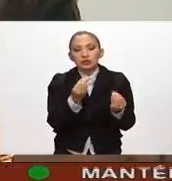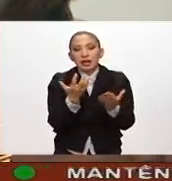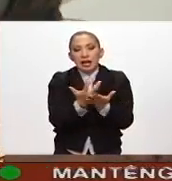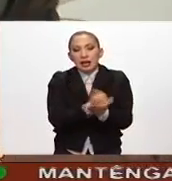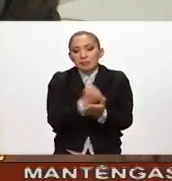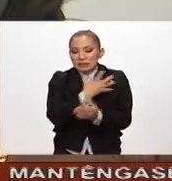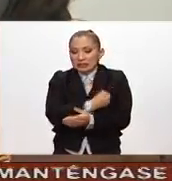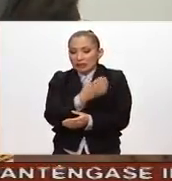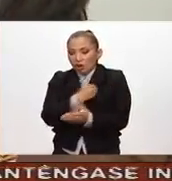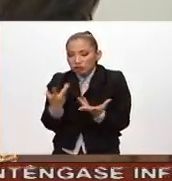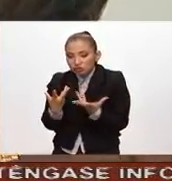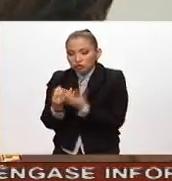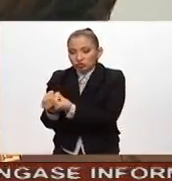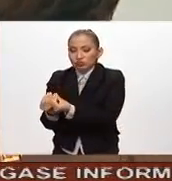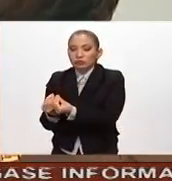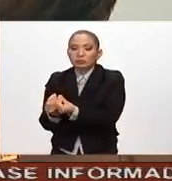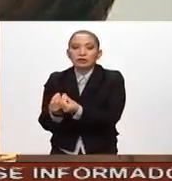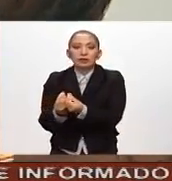de estar con mis hijos.